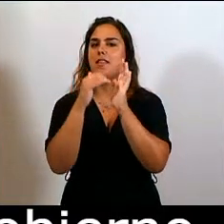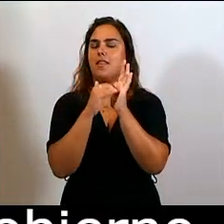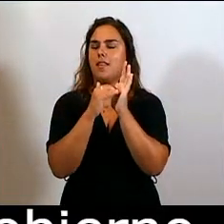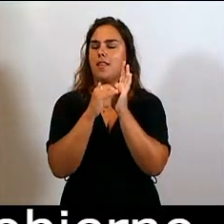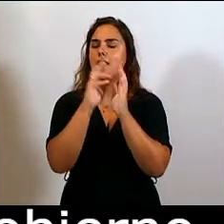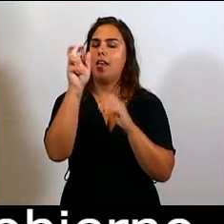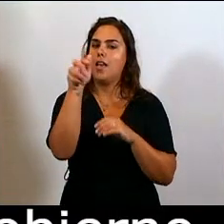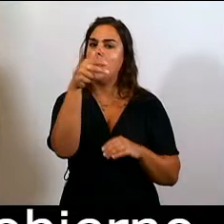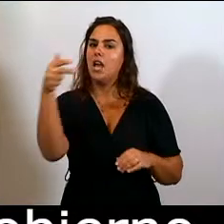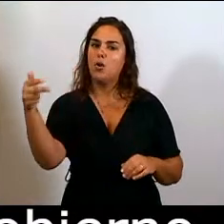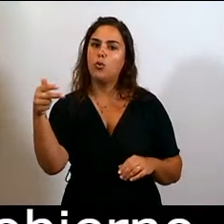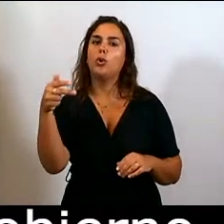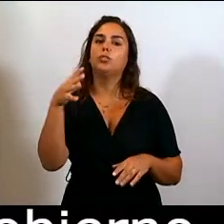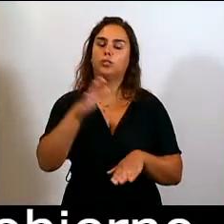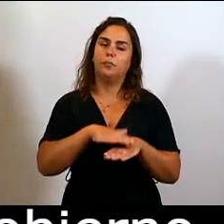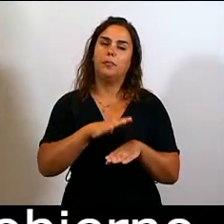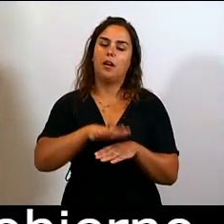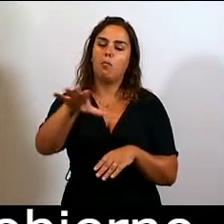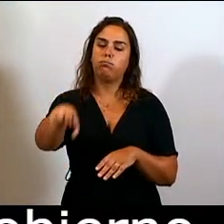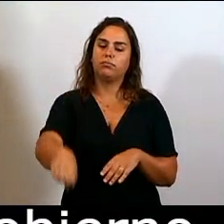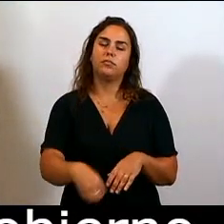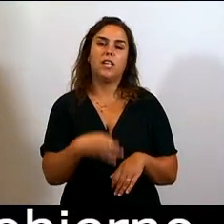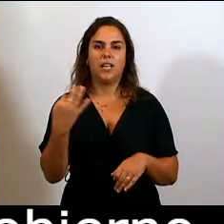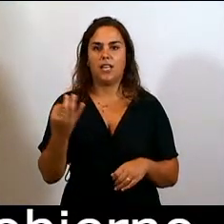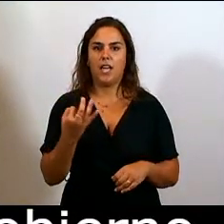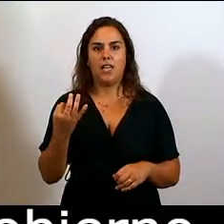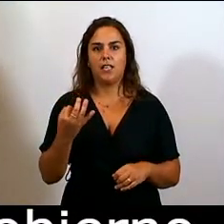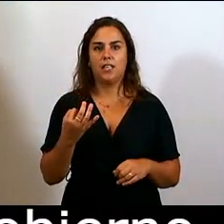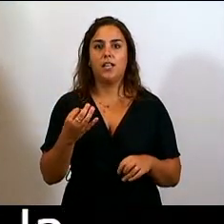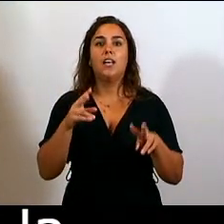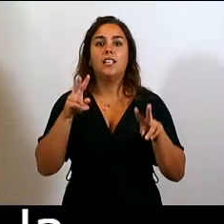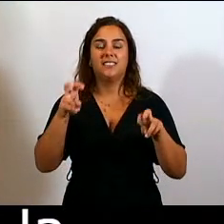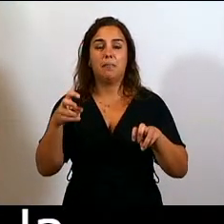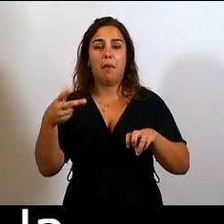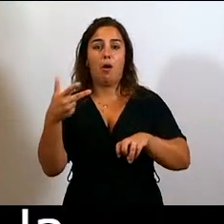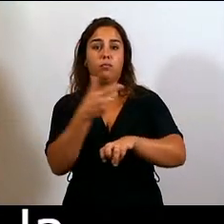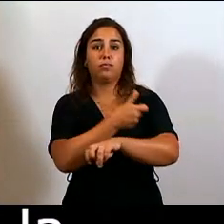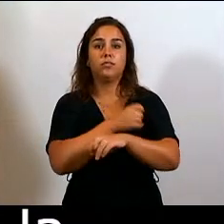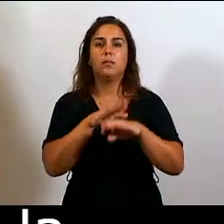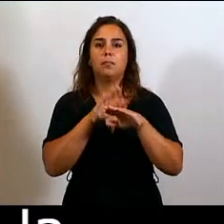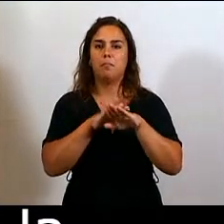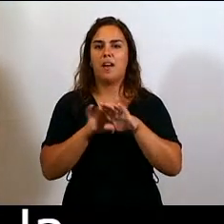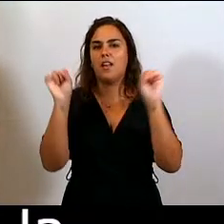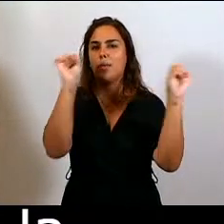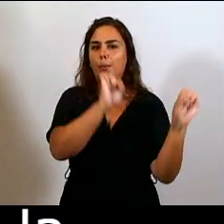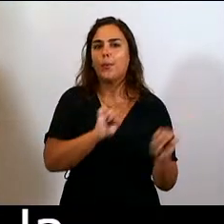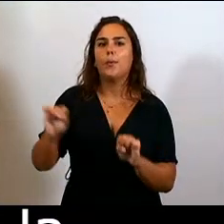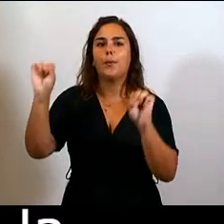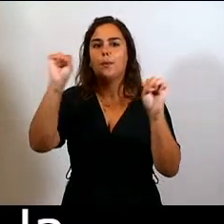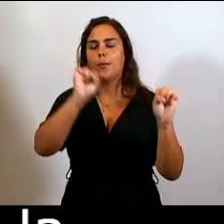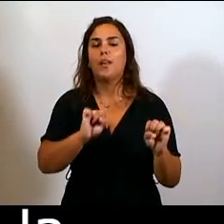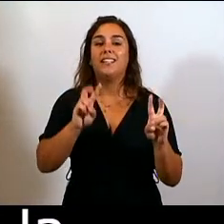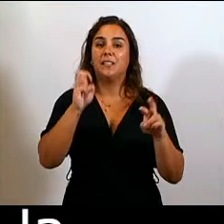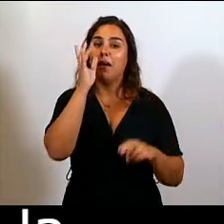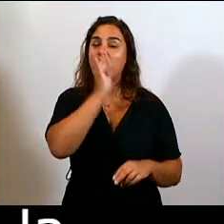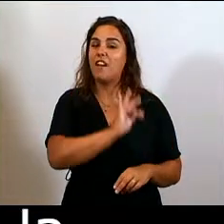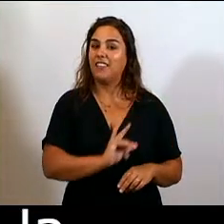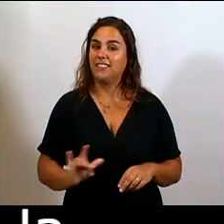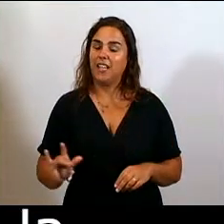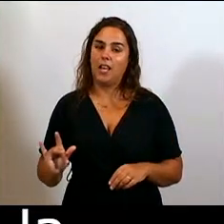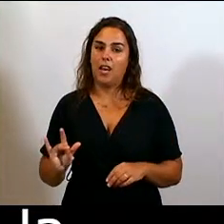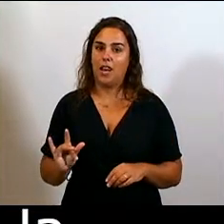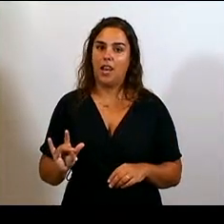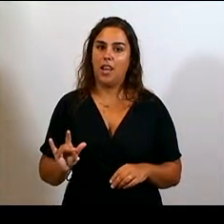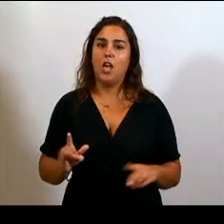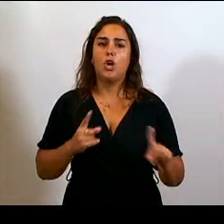1.609.300 euros para la adquisición del anticuerpo monoclonal destinado a la inmunización de la población infantil